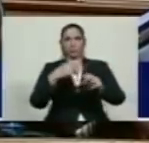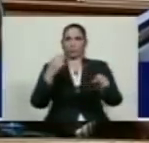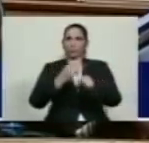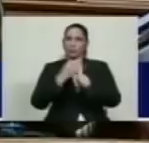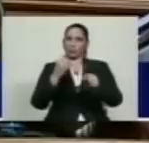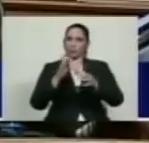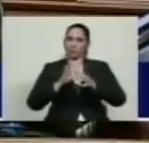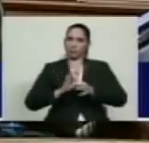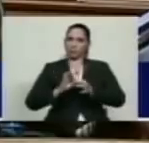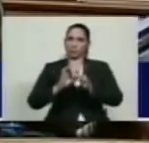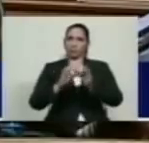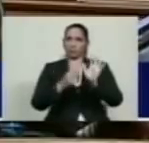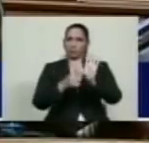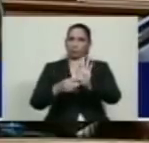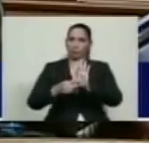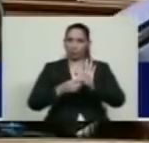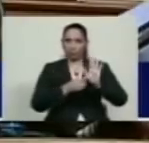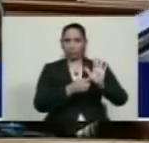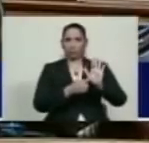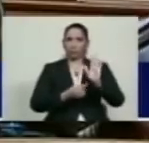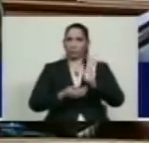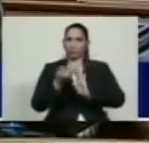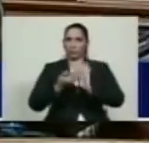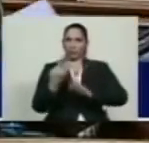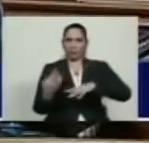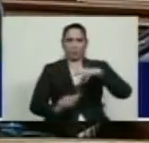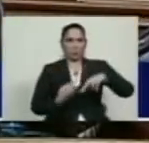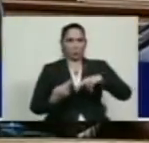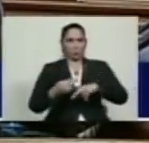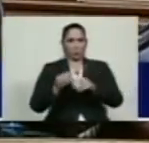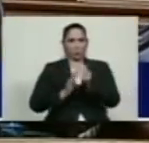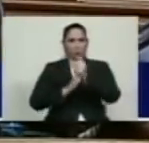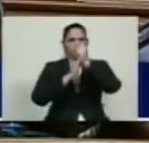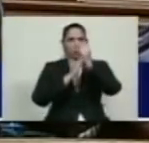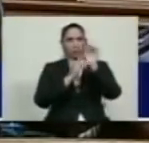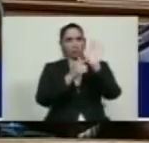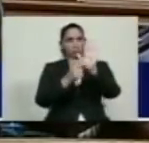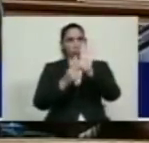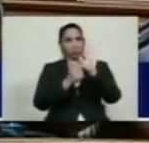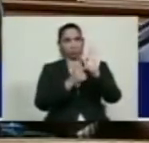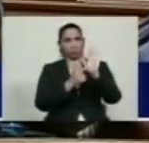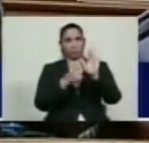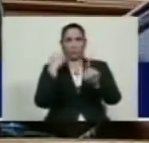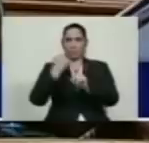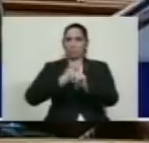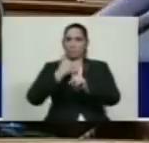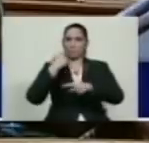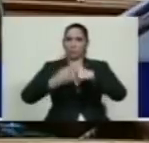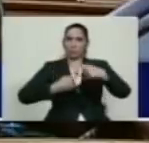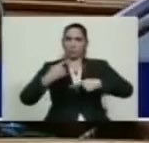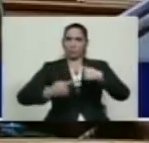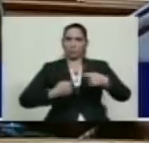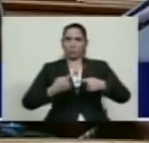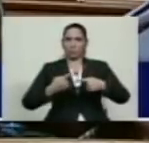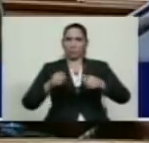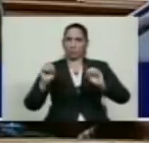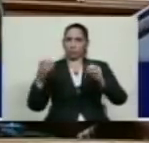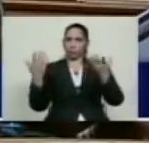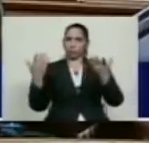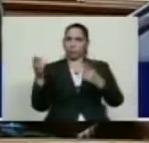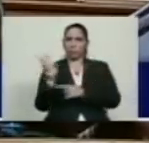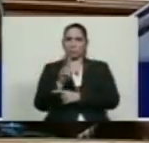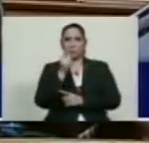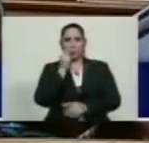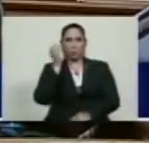eficiente, mostrándose como un cuadro revolucionario ejemplar en la batalla diaria que libramos los venezolanos y